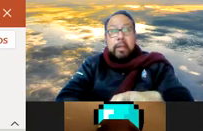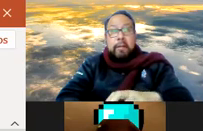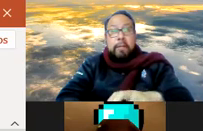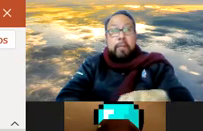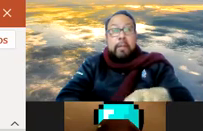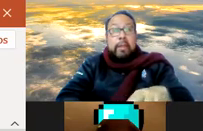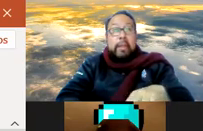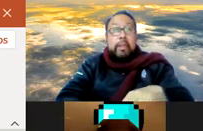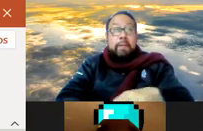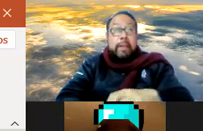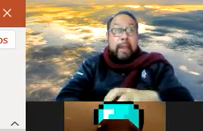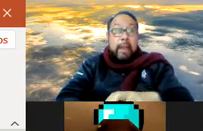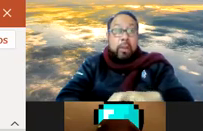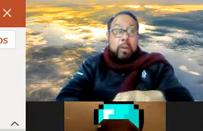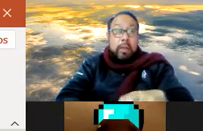seguir